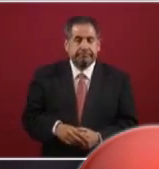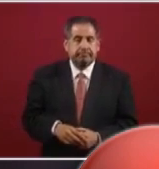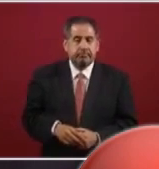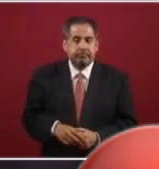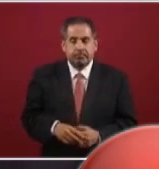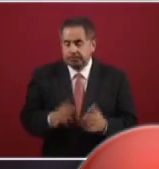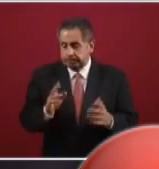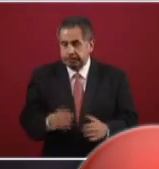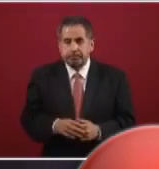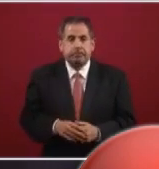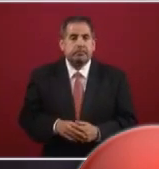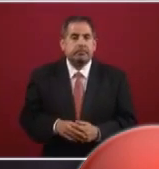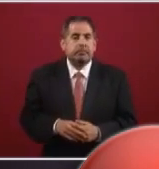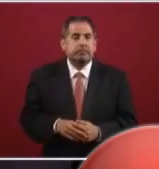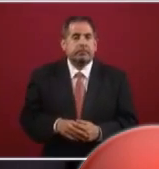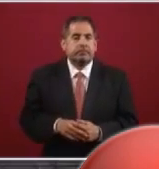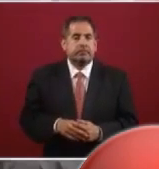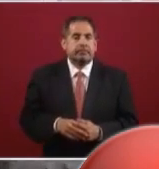Bueno,